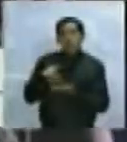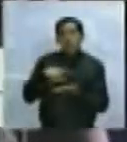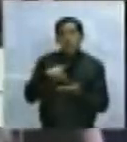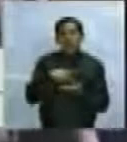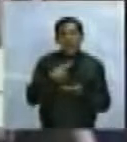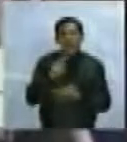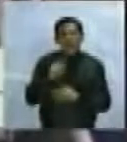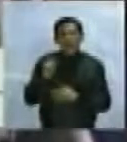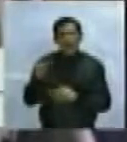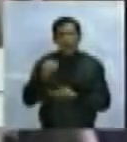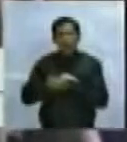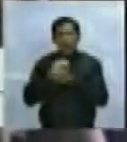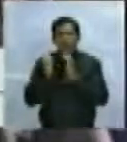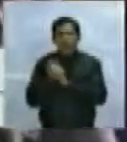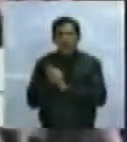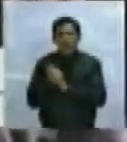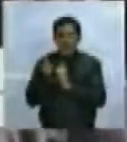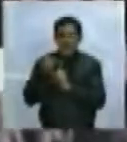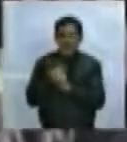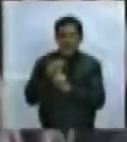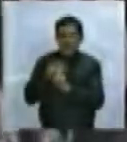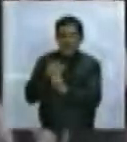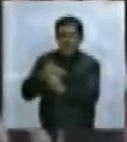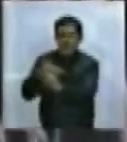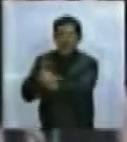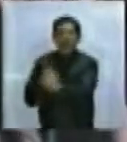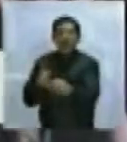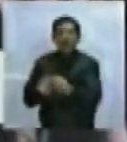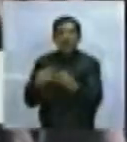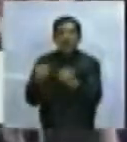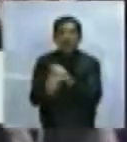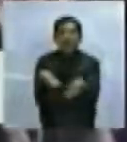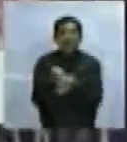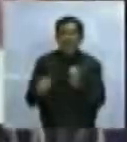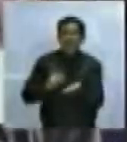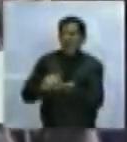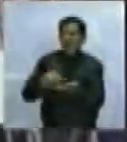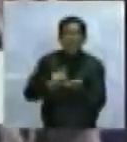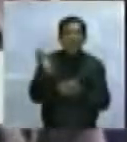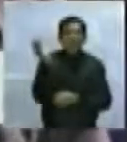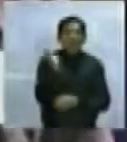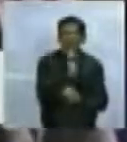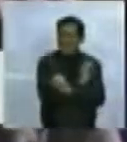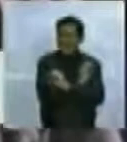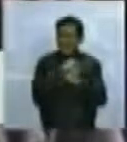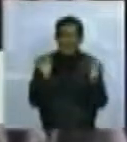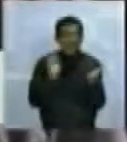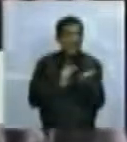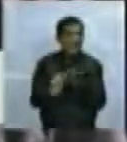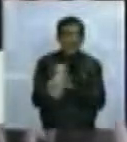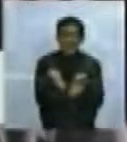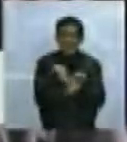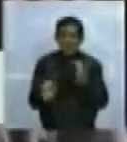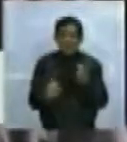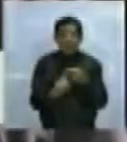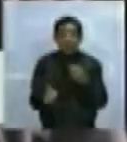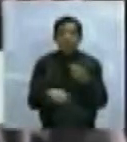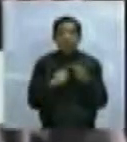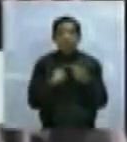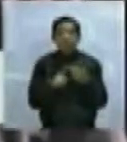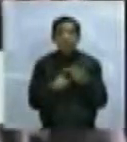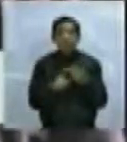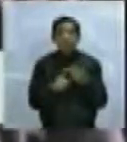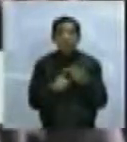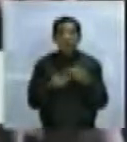el 21 de noviembre del año anterior, no se ha pagado a un solo maestro jubilado, a uno. Segundo,